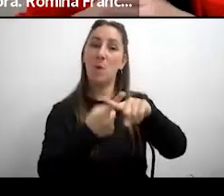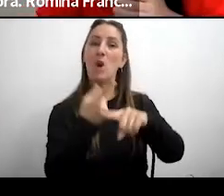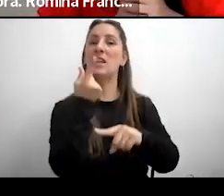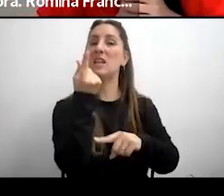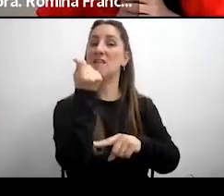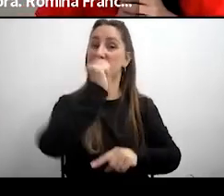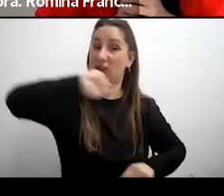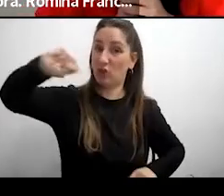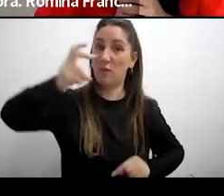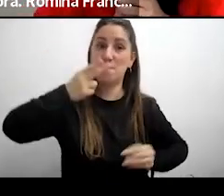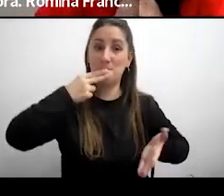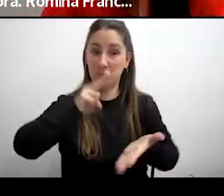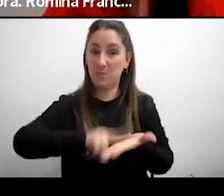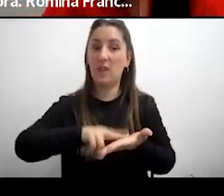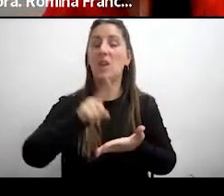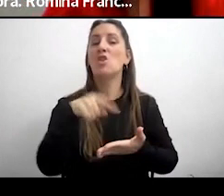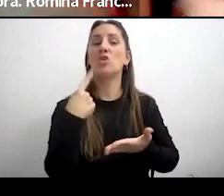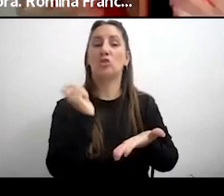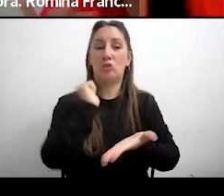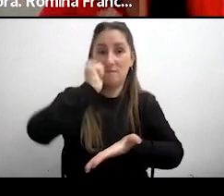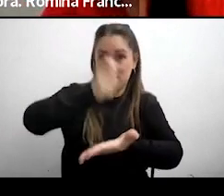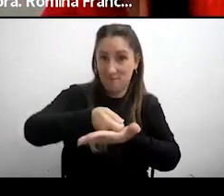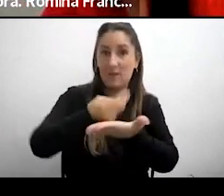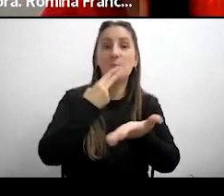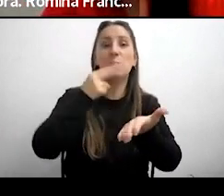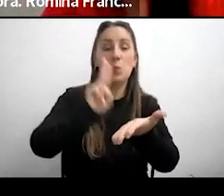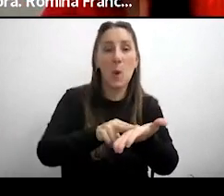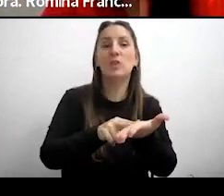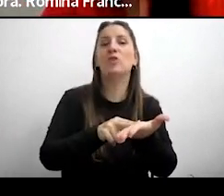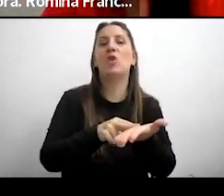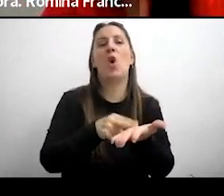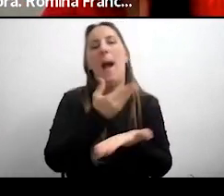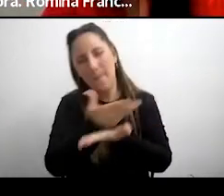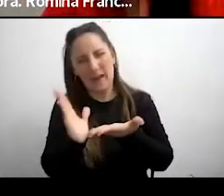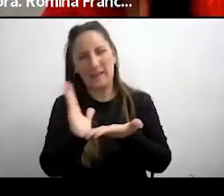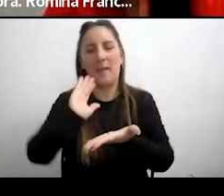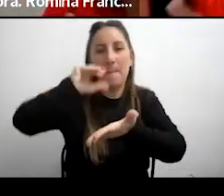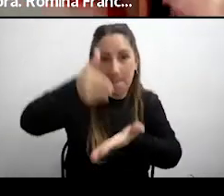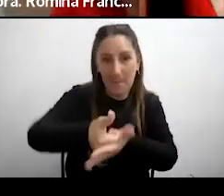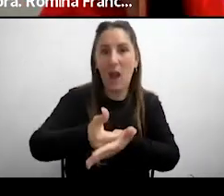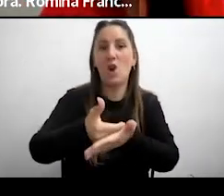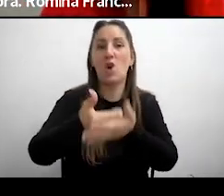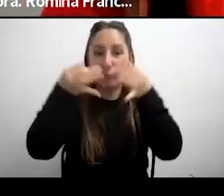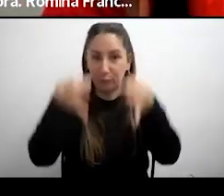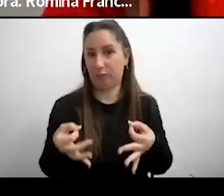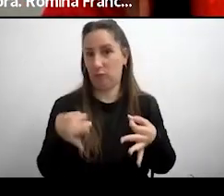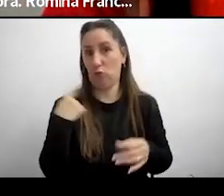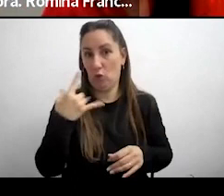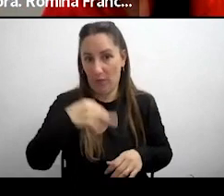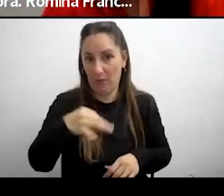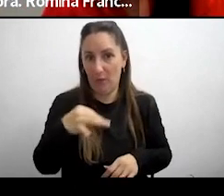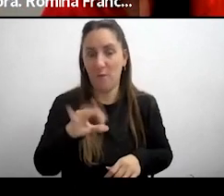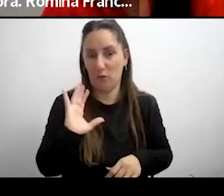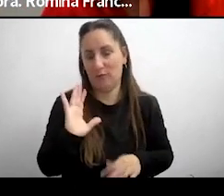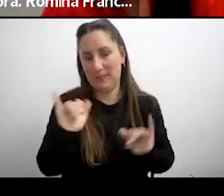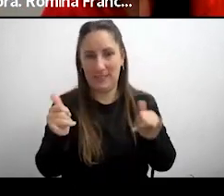impositivo, que para nosotros liquidando el impuesto, más allá de la propia liquidación del tributo en sí, que tenemos que aplicar, digamos, por